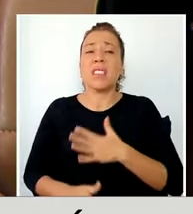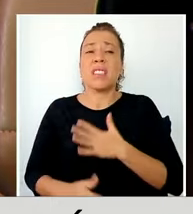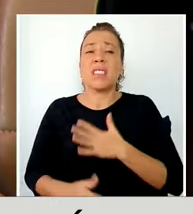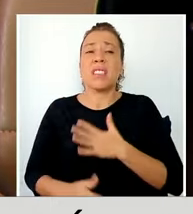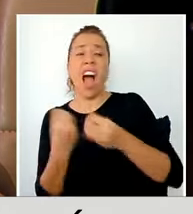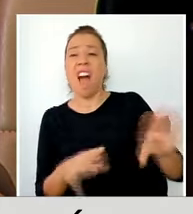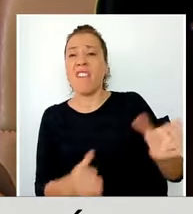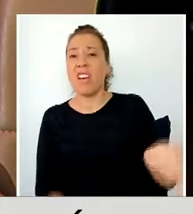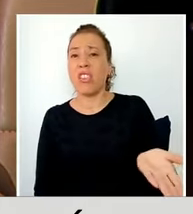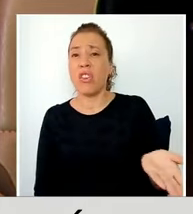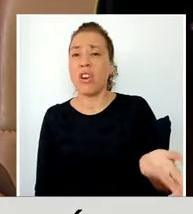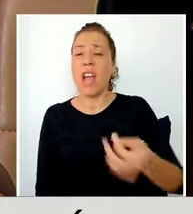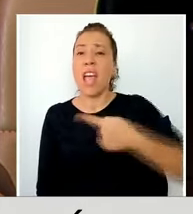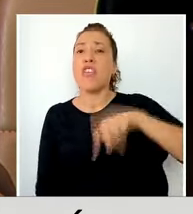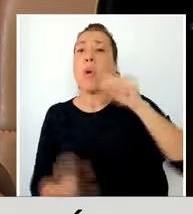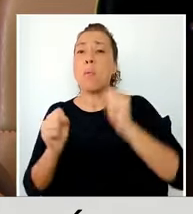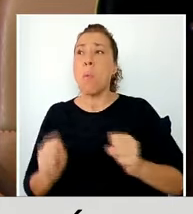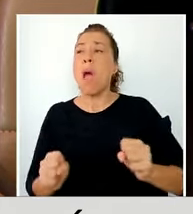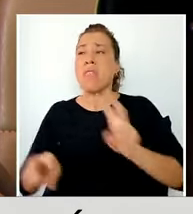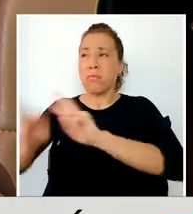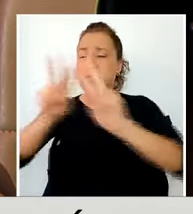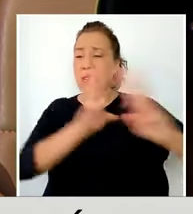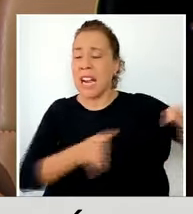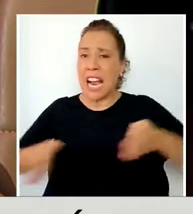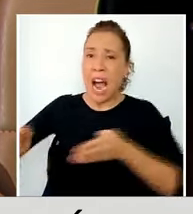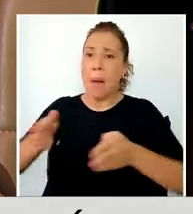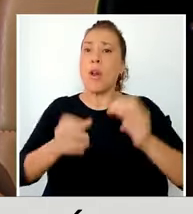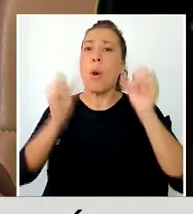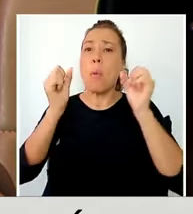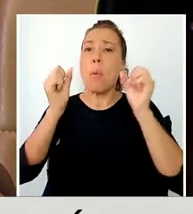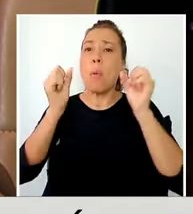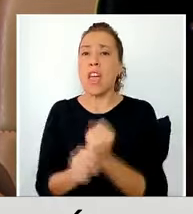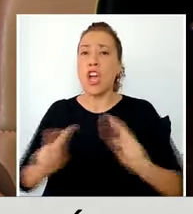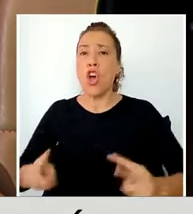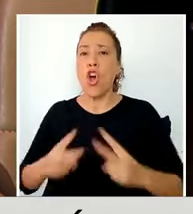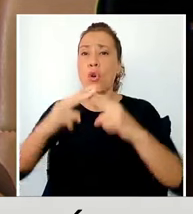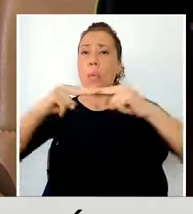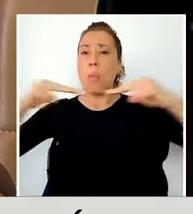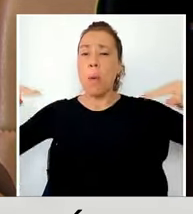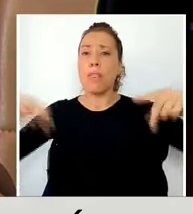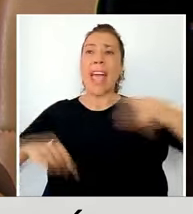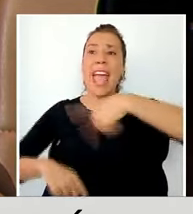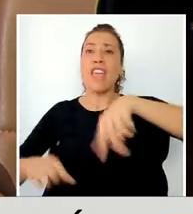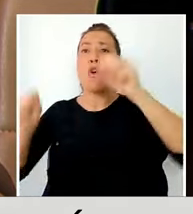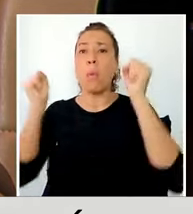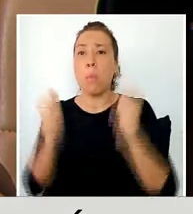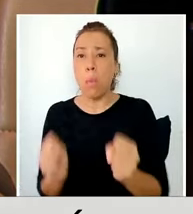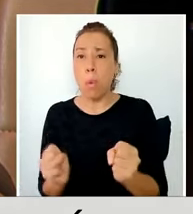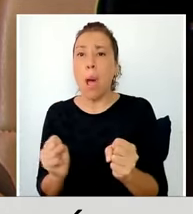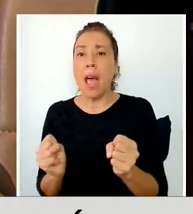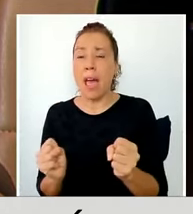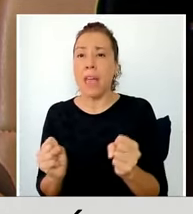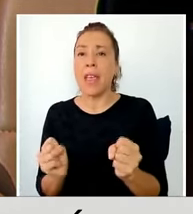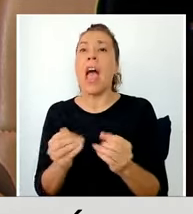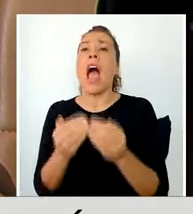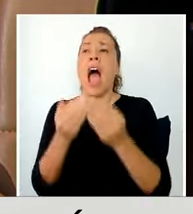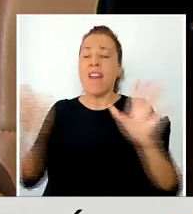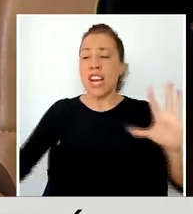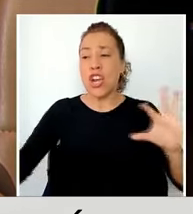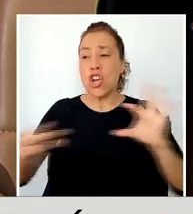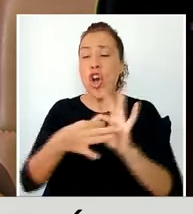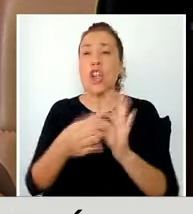ellos pueden levantar caminos ellos pueden construir puentes ellos pueden abrir las conexiones que hoy día se requieren